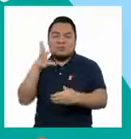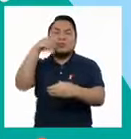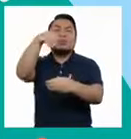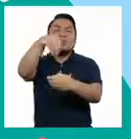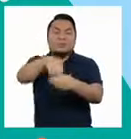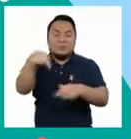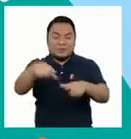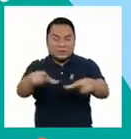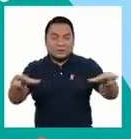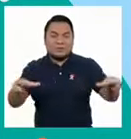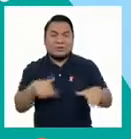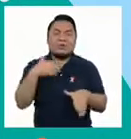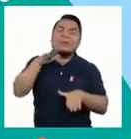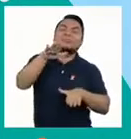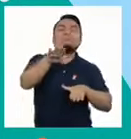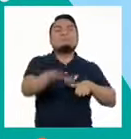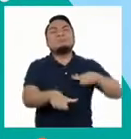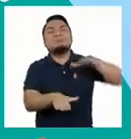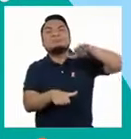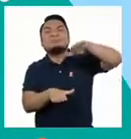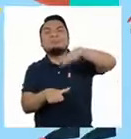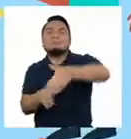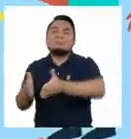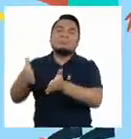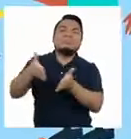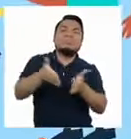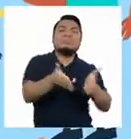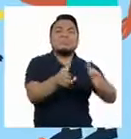tierra, dejo huella en mi andar.